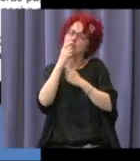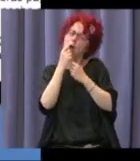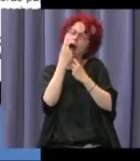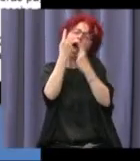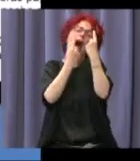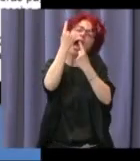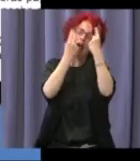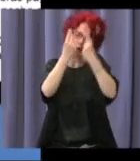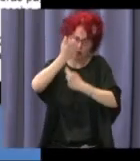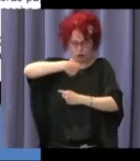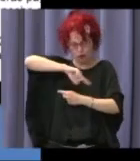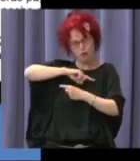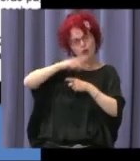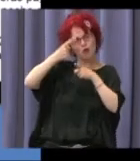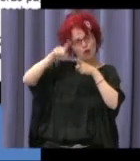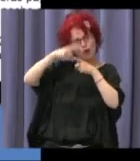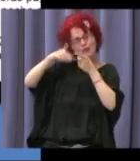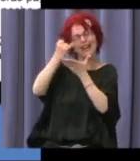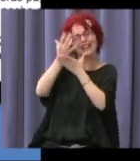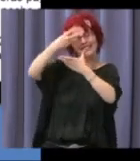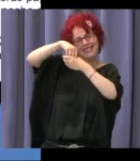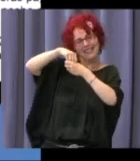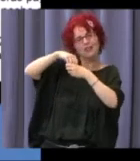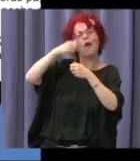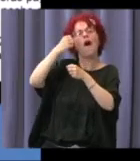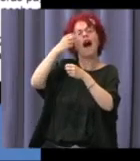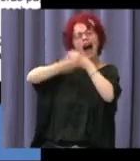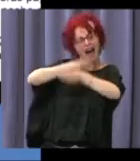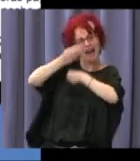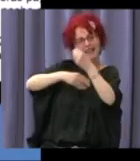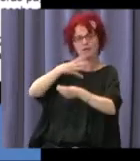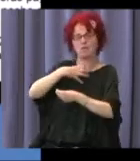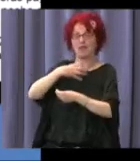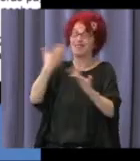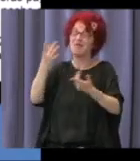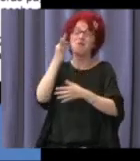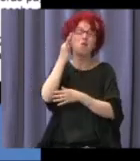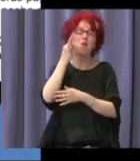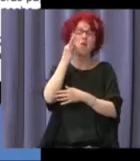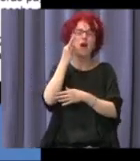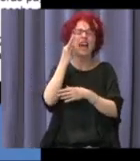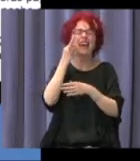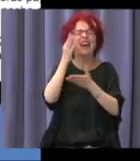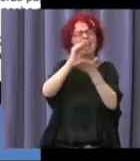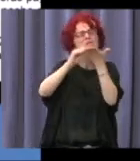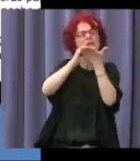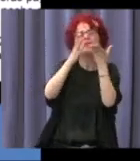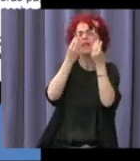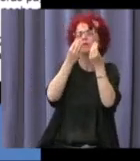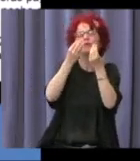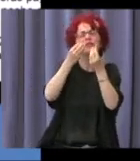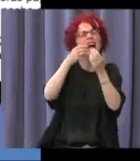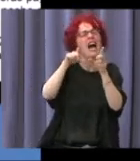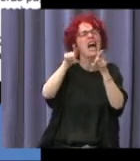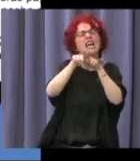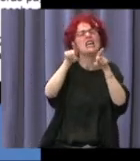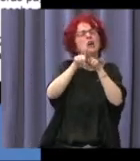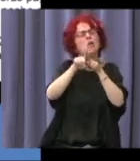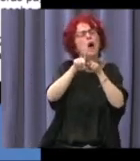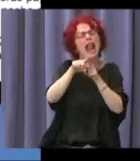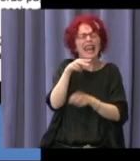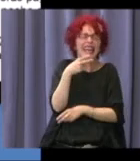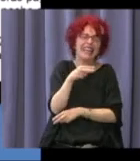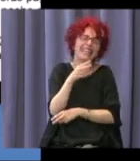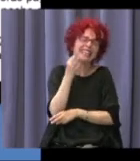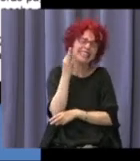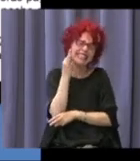veáis qué cosas se pueden trabajar. Cómo las mujeres suelen ser infantilizadas y cómo rápidamente se nos quita la profesionalidad.